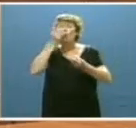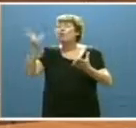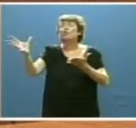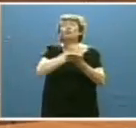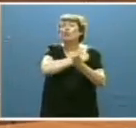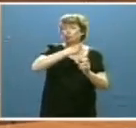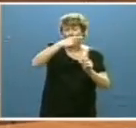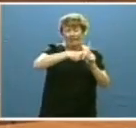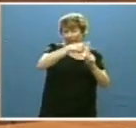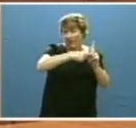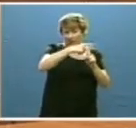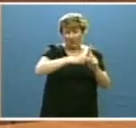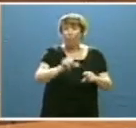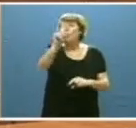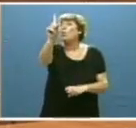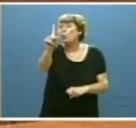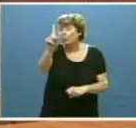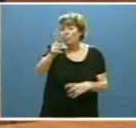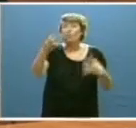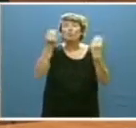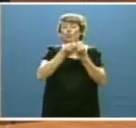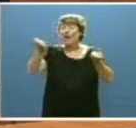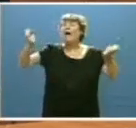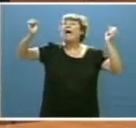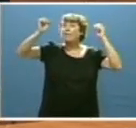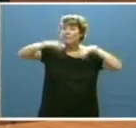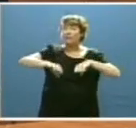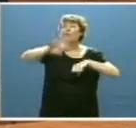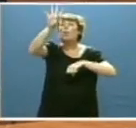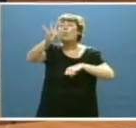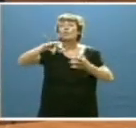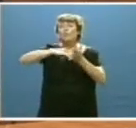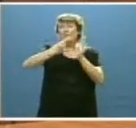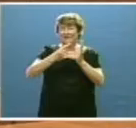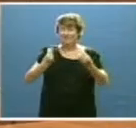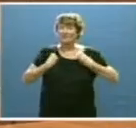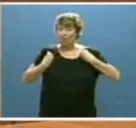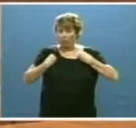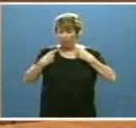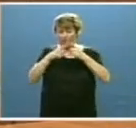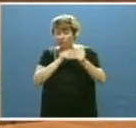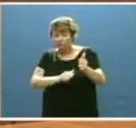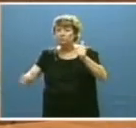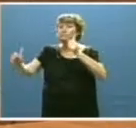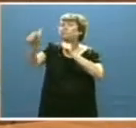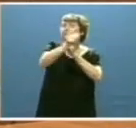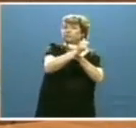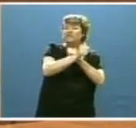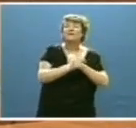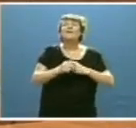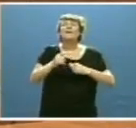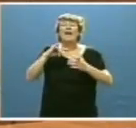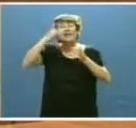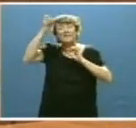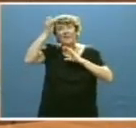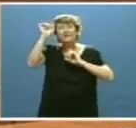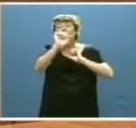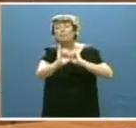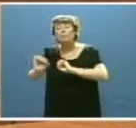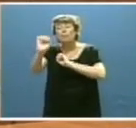niveles 1 con la aprobación del cuarto plan de salud que primará las actividades de protección de